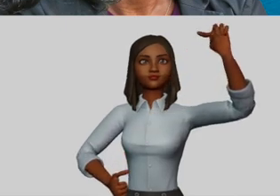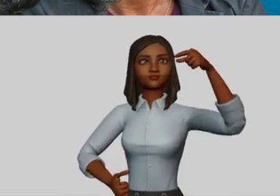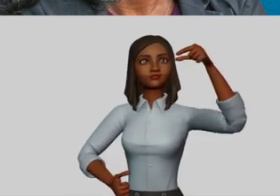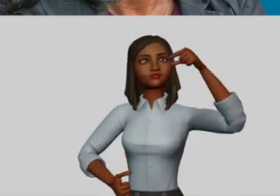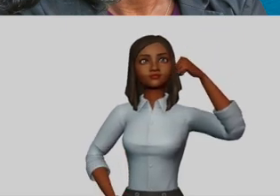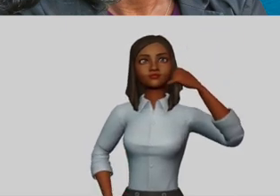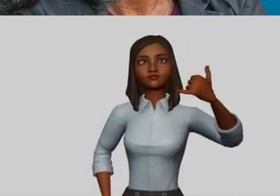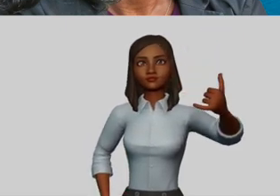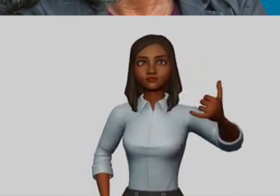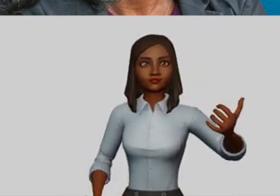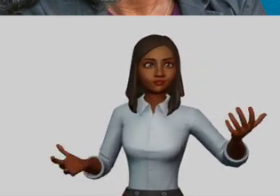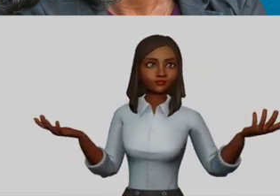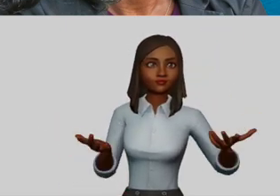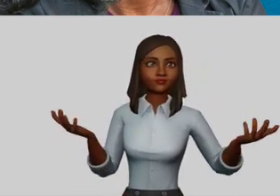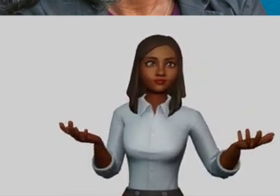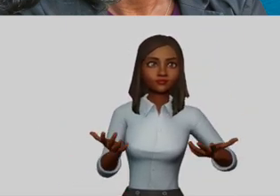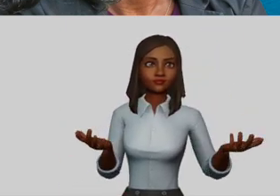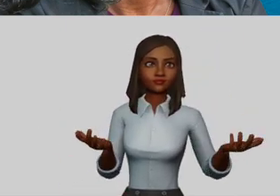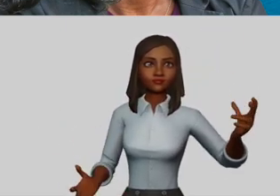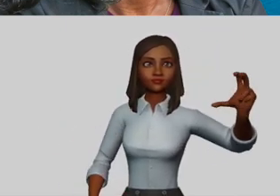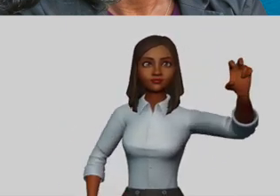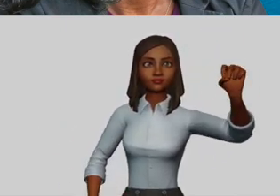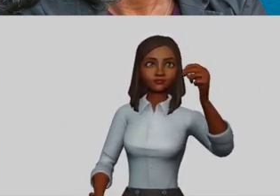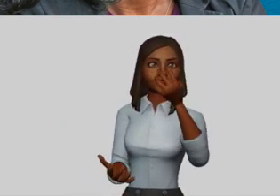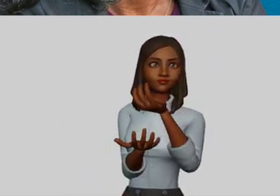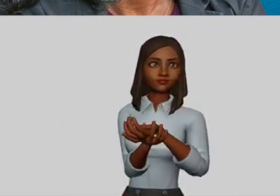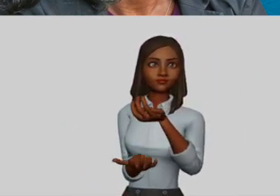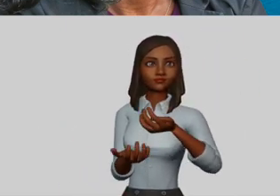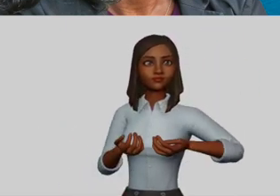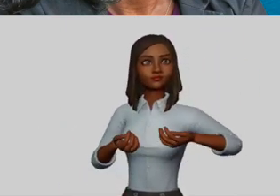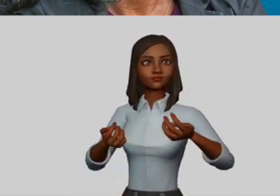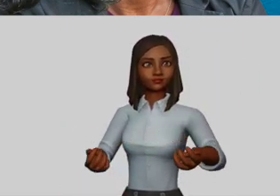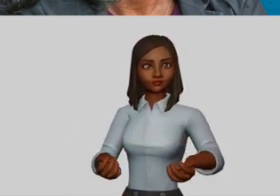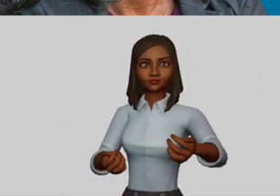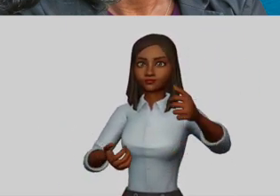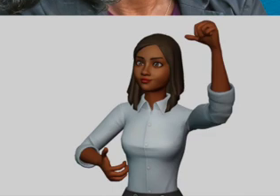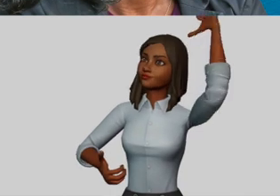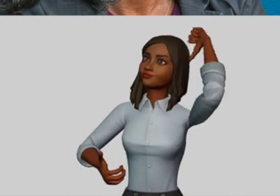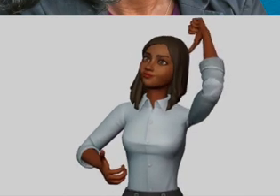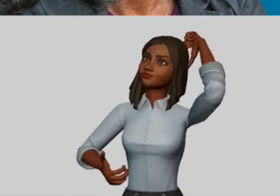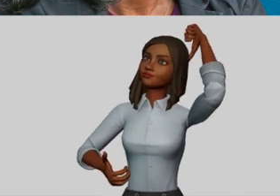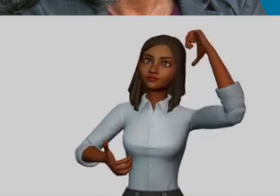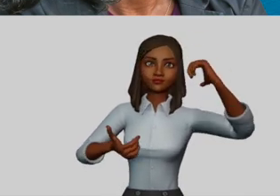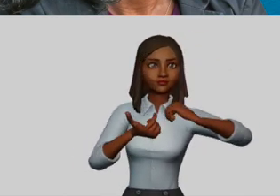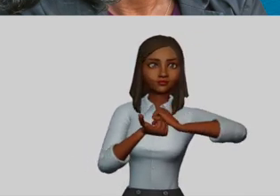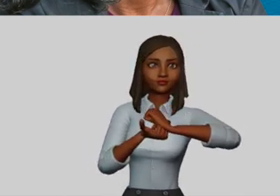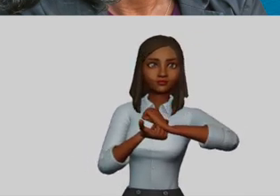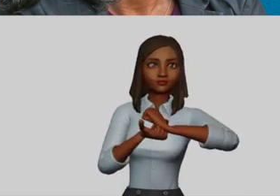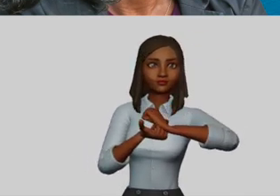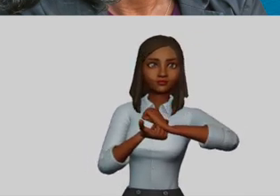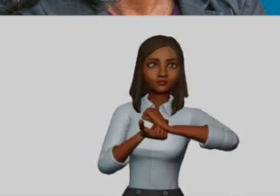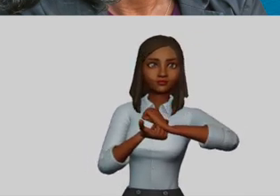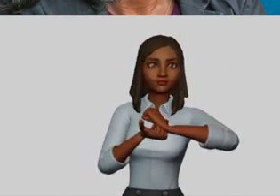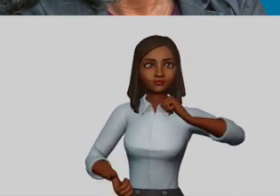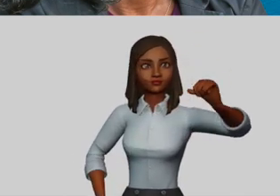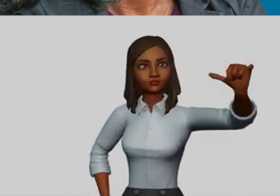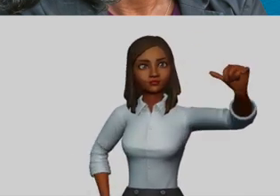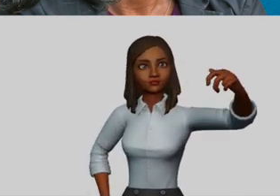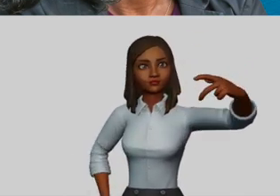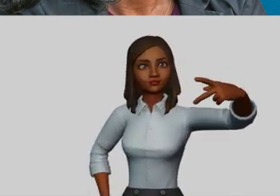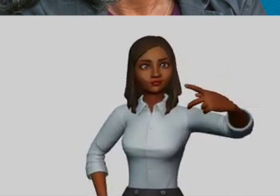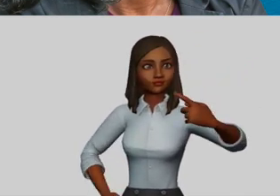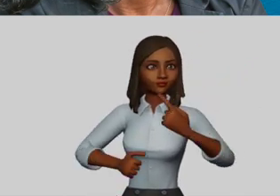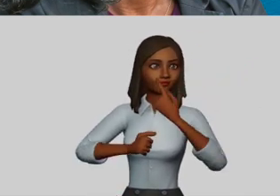1 millón, y el millón más lo que recibimos del gobierno nos da la estatura para